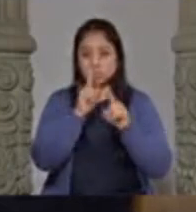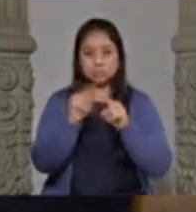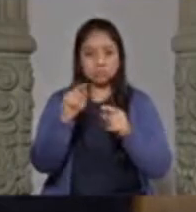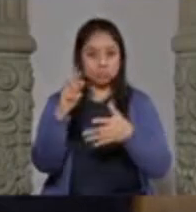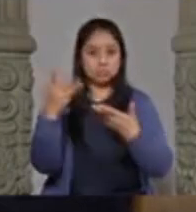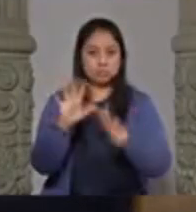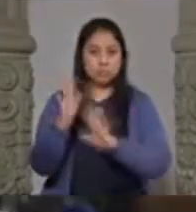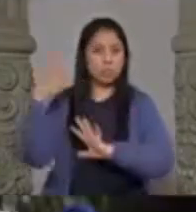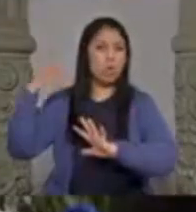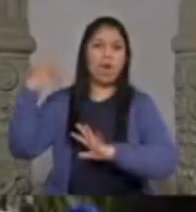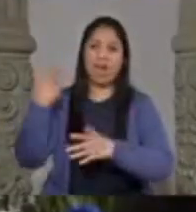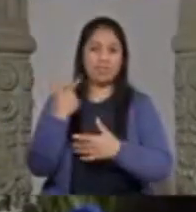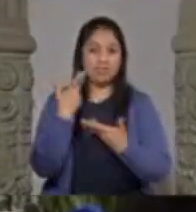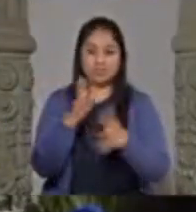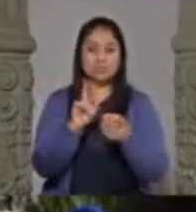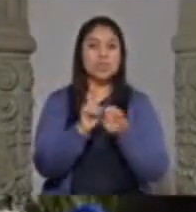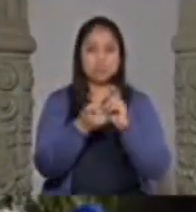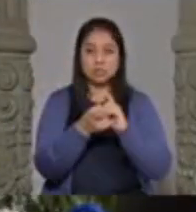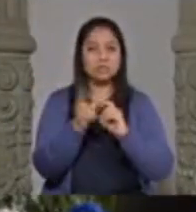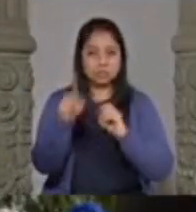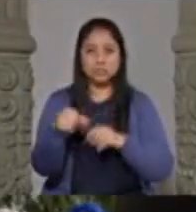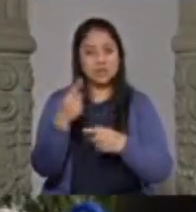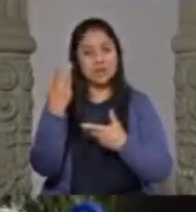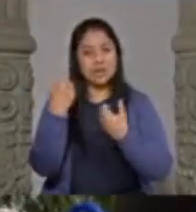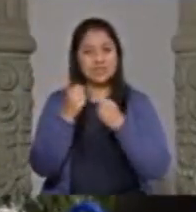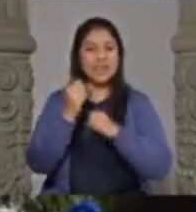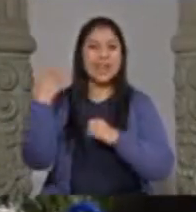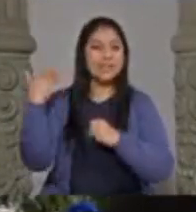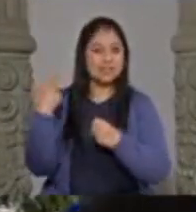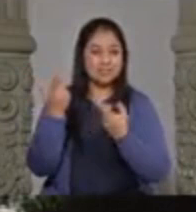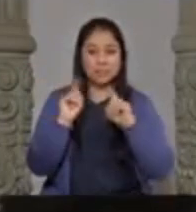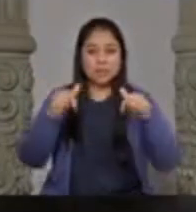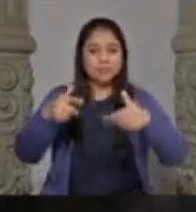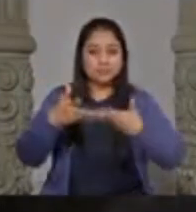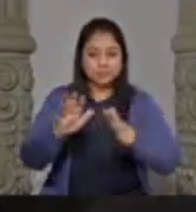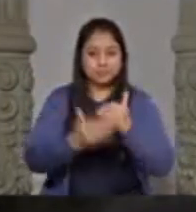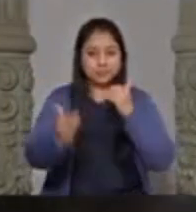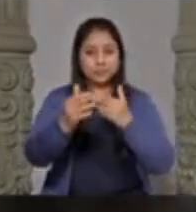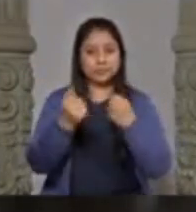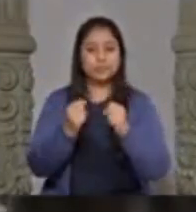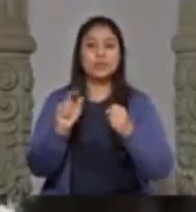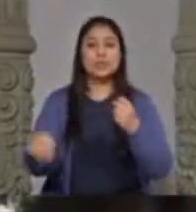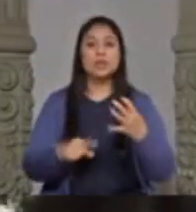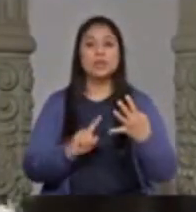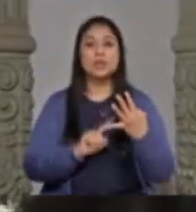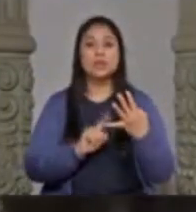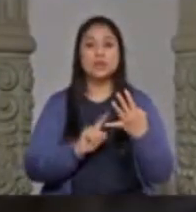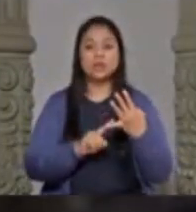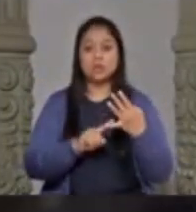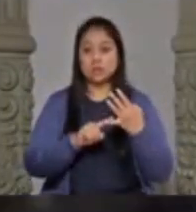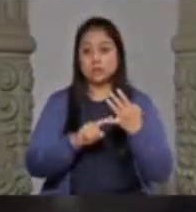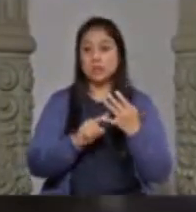haber sido hace mucho tiempo los cambios. Y el replanteamiento de que podamos